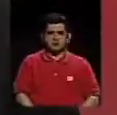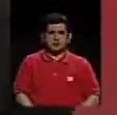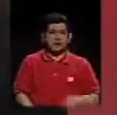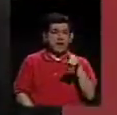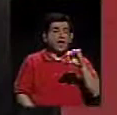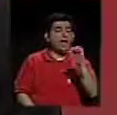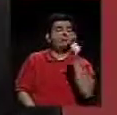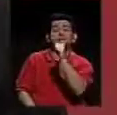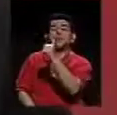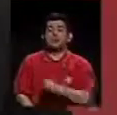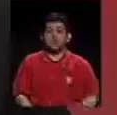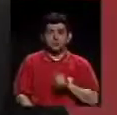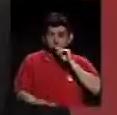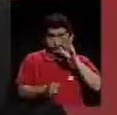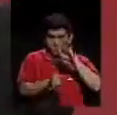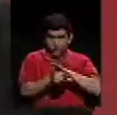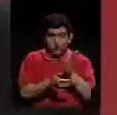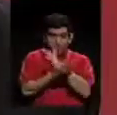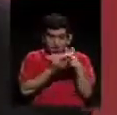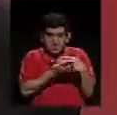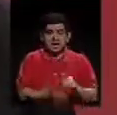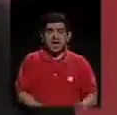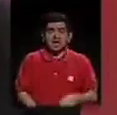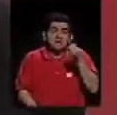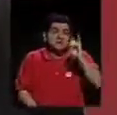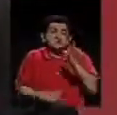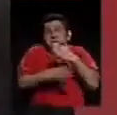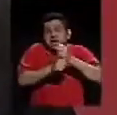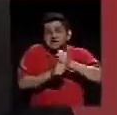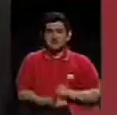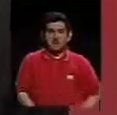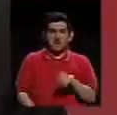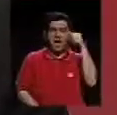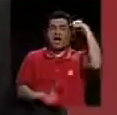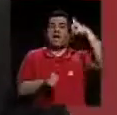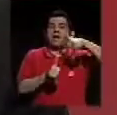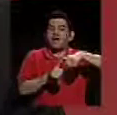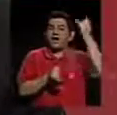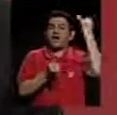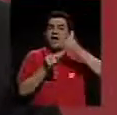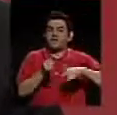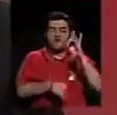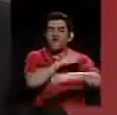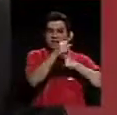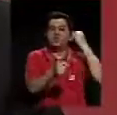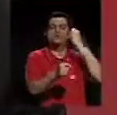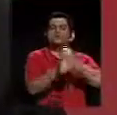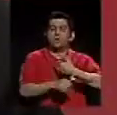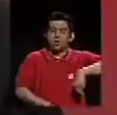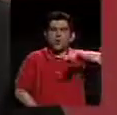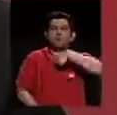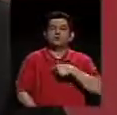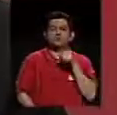que los demás, cuando se comprometen a algo, si es que lo hicieran, tomen en cuenta que al final de los 8 años podemos